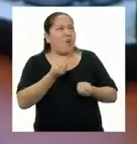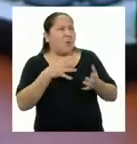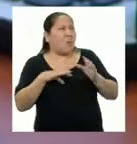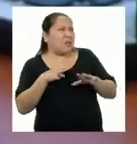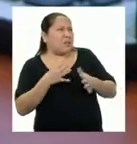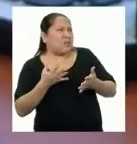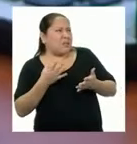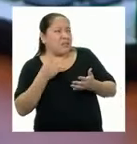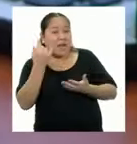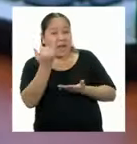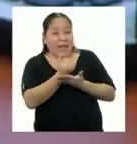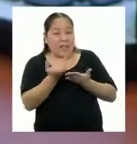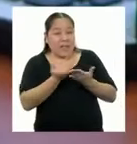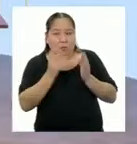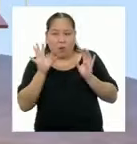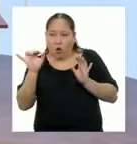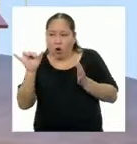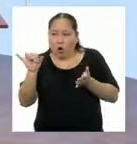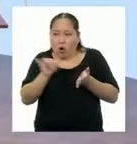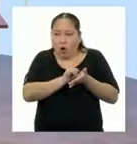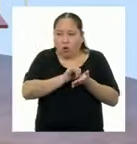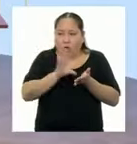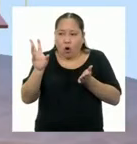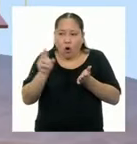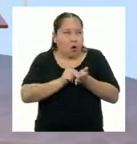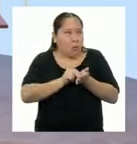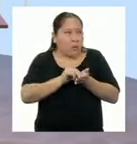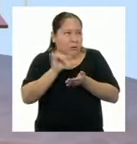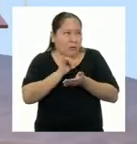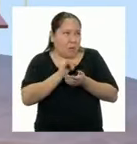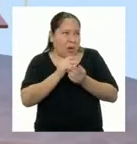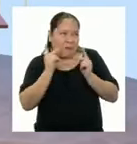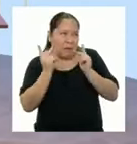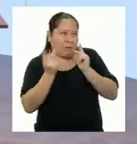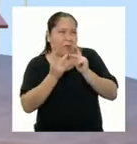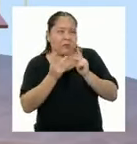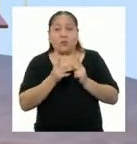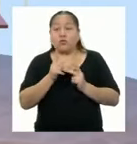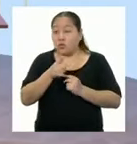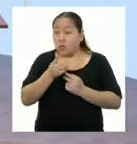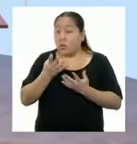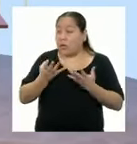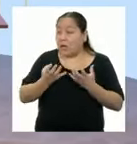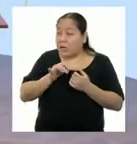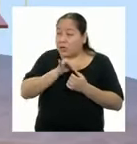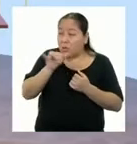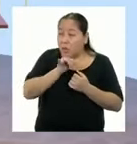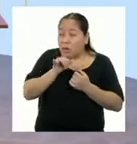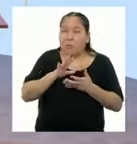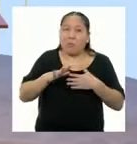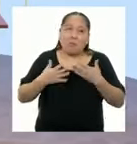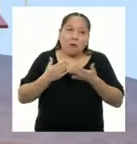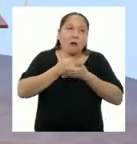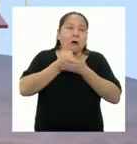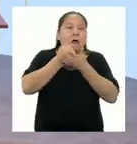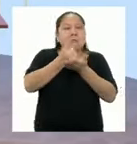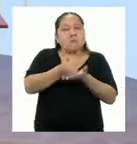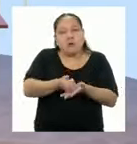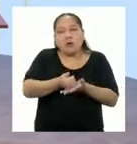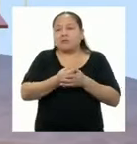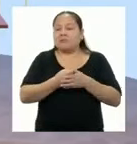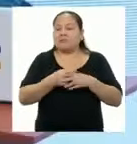para que el dibujo te quede exacto? Pues bueno, si quieres mantener las proporciones reales, puedes ayudarte con